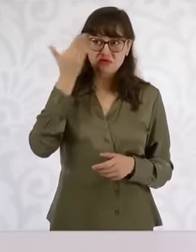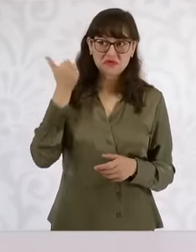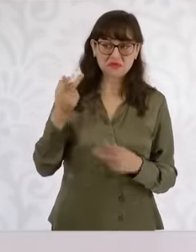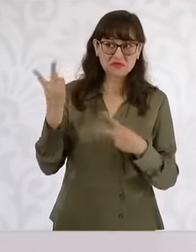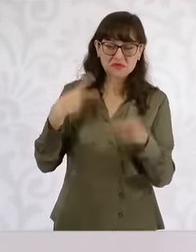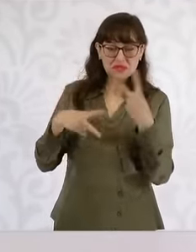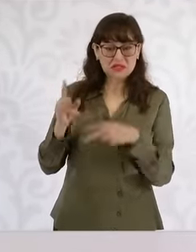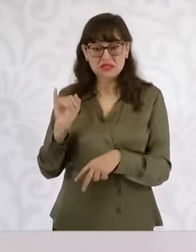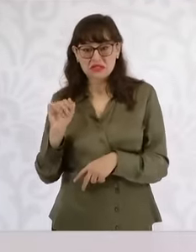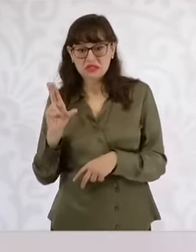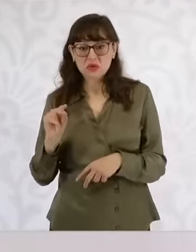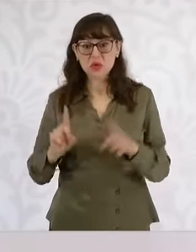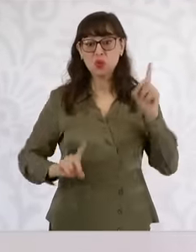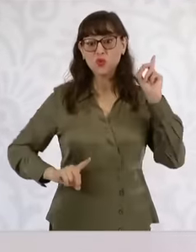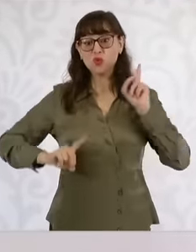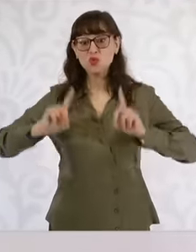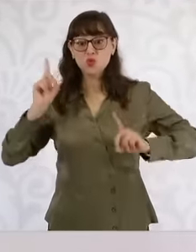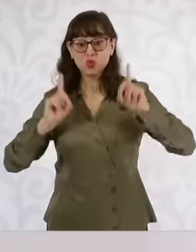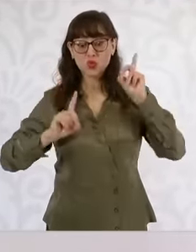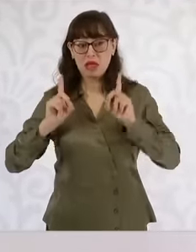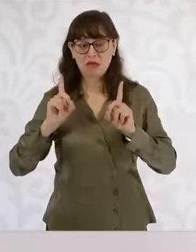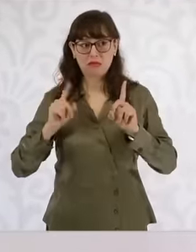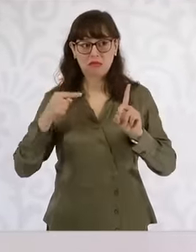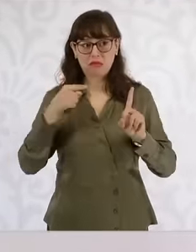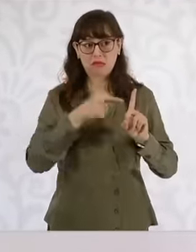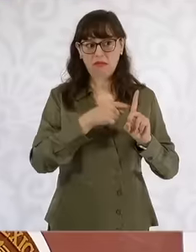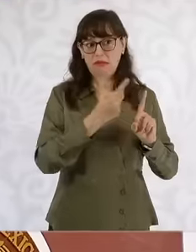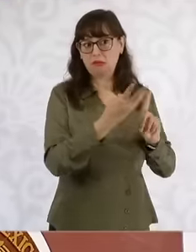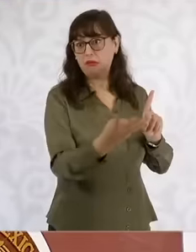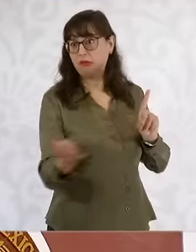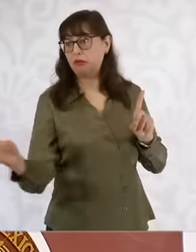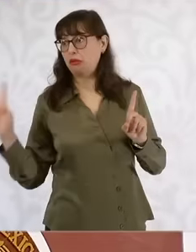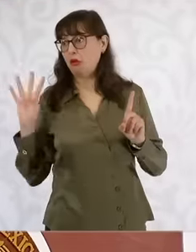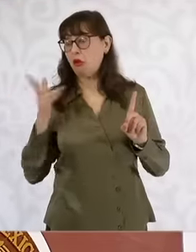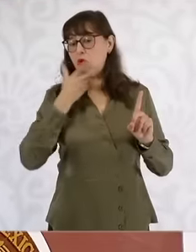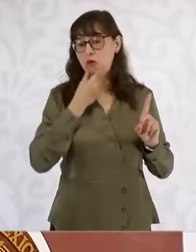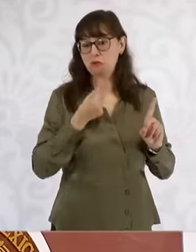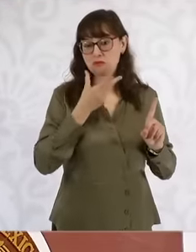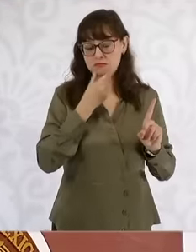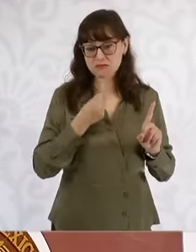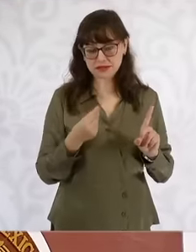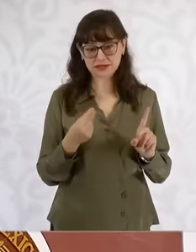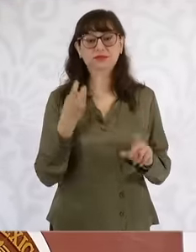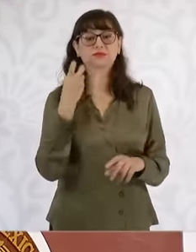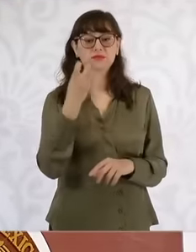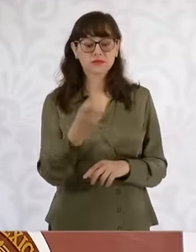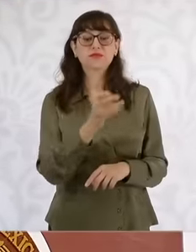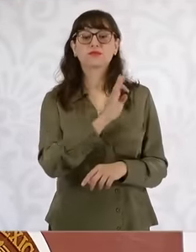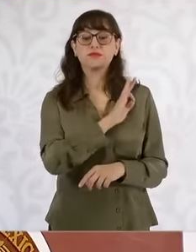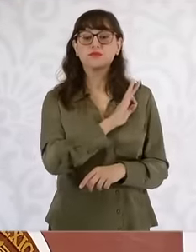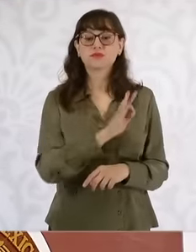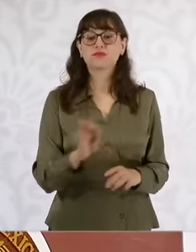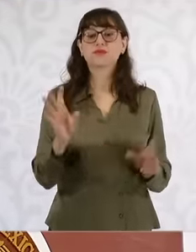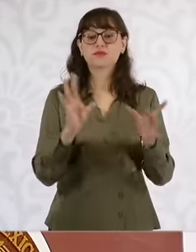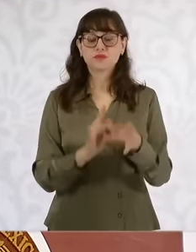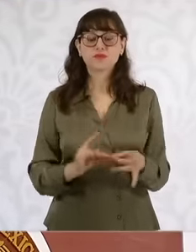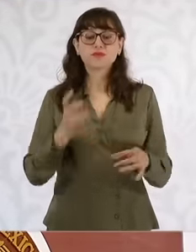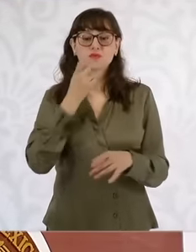que esto es lo que podemos comentarles en relación a los